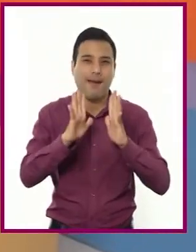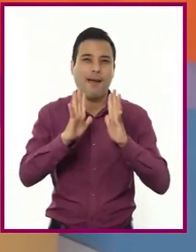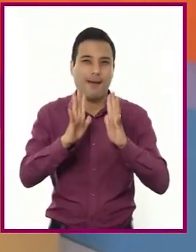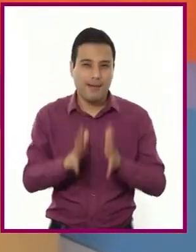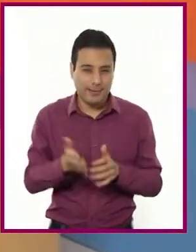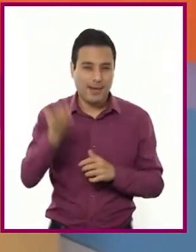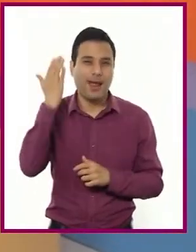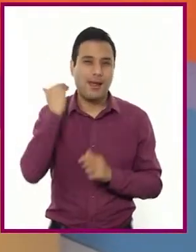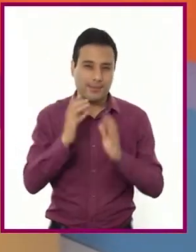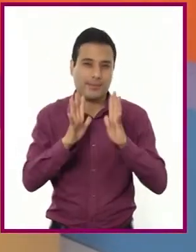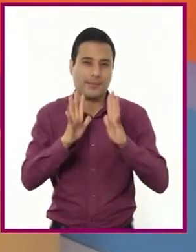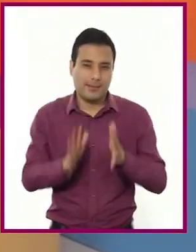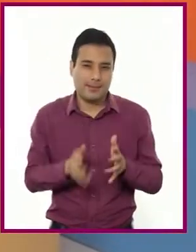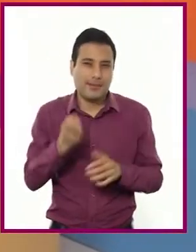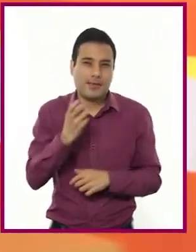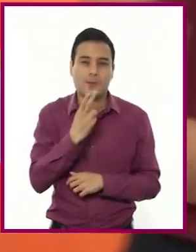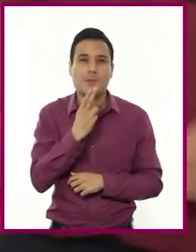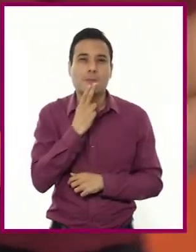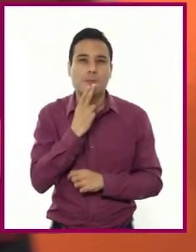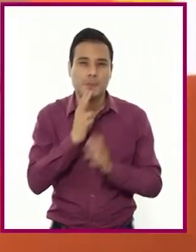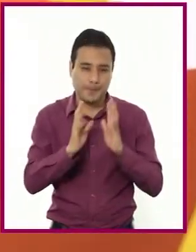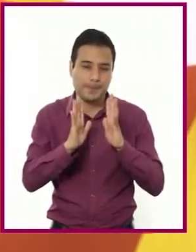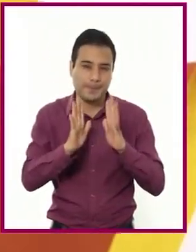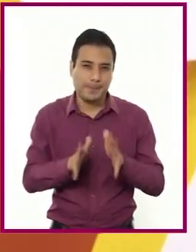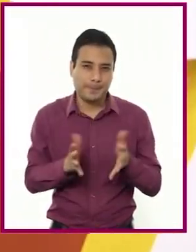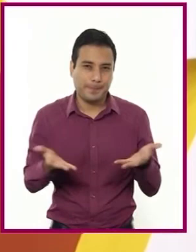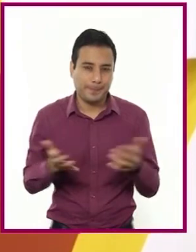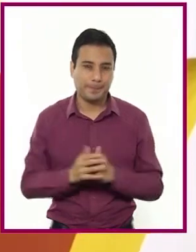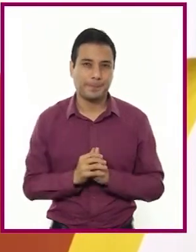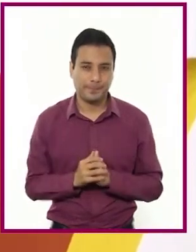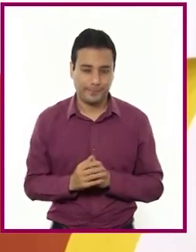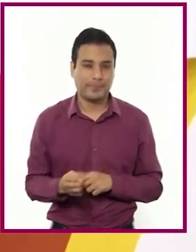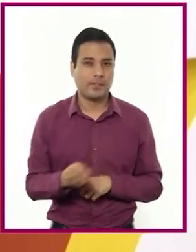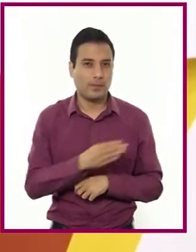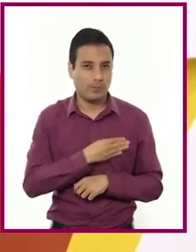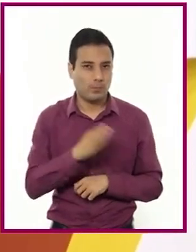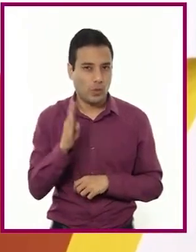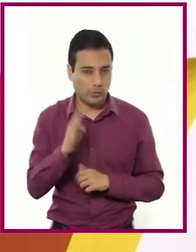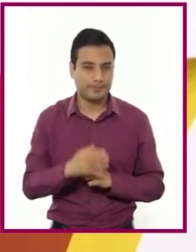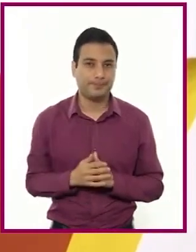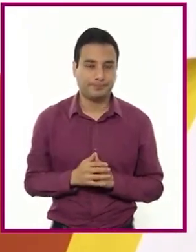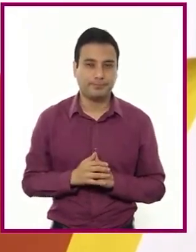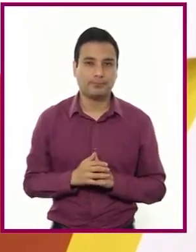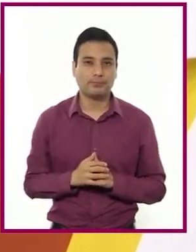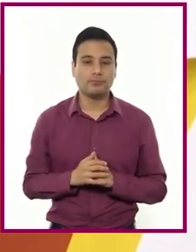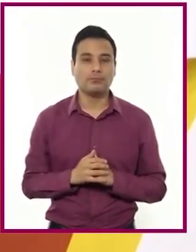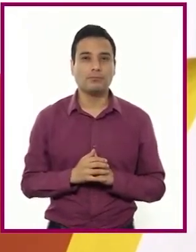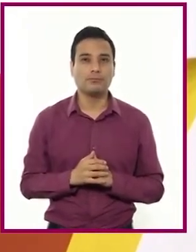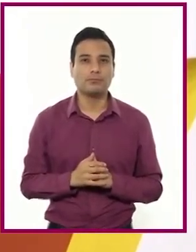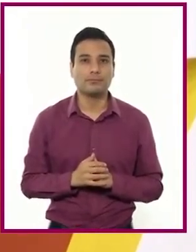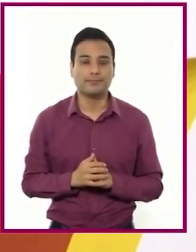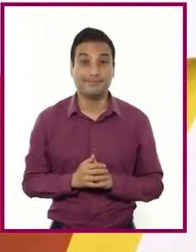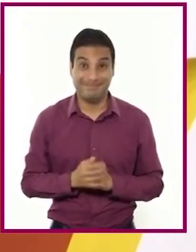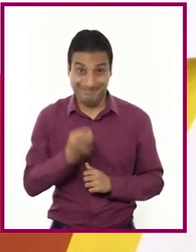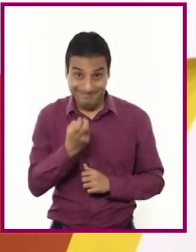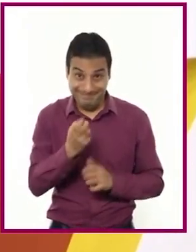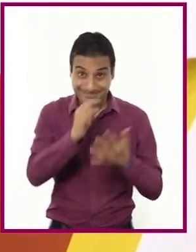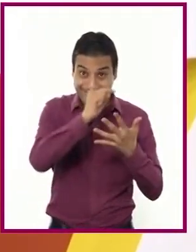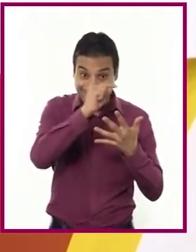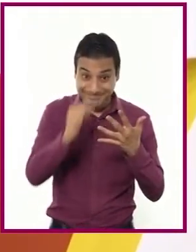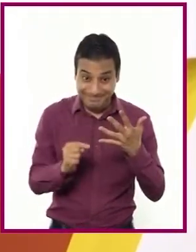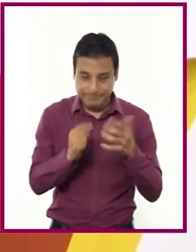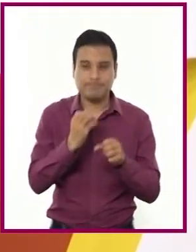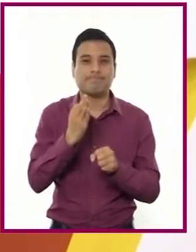ya han aplicado estos conocimientos. Y bueno, todo lo que recordamos lo utilizaremos en esta sesión